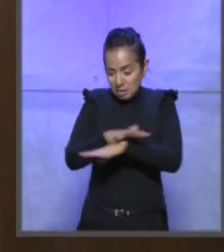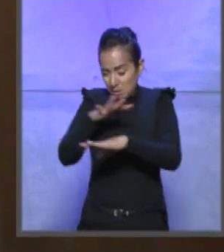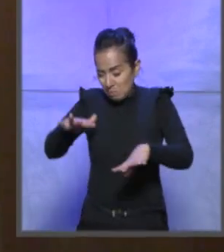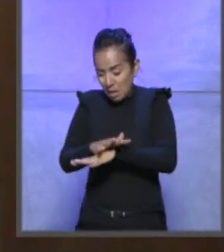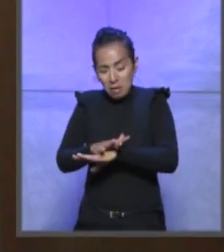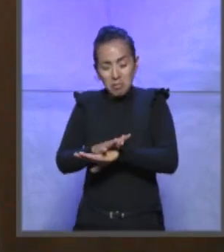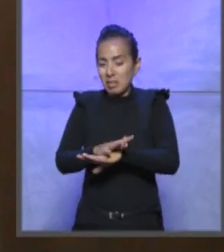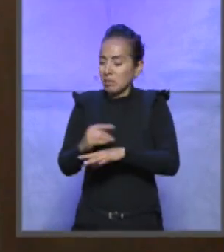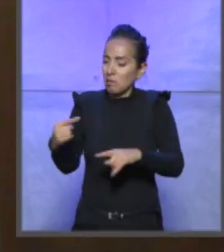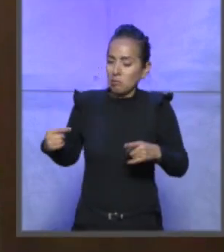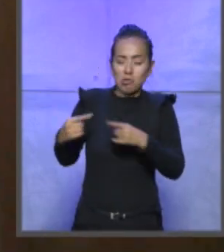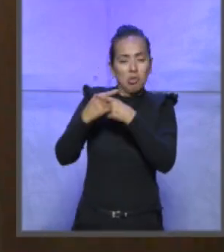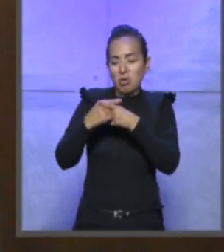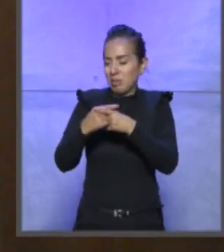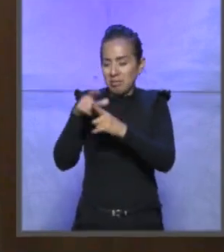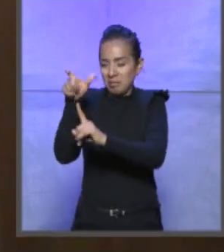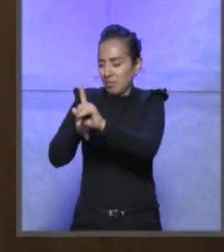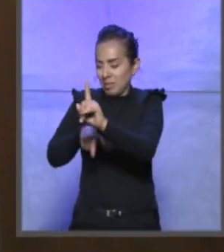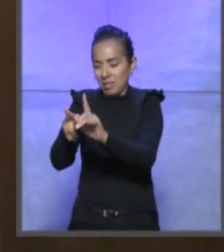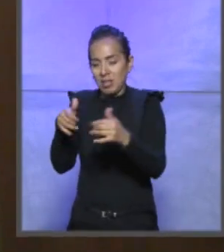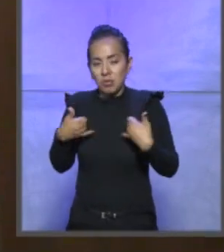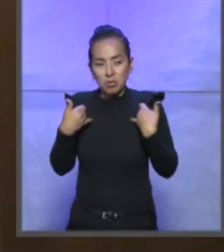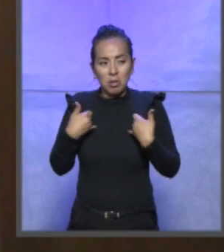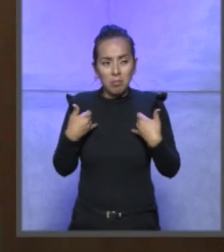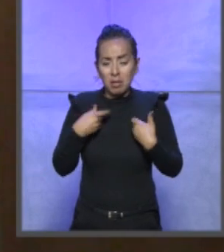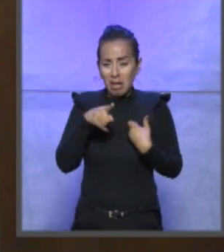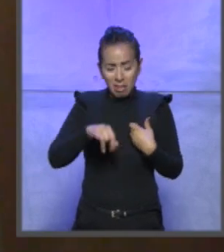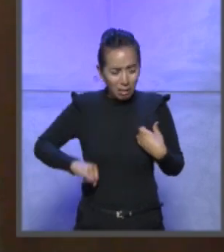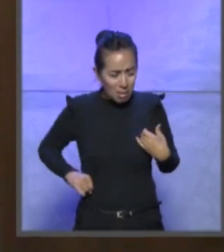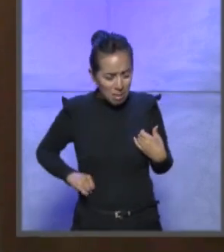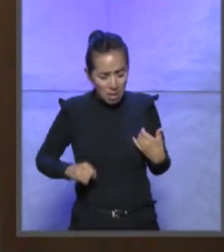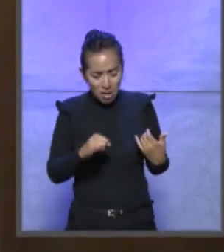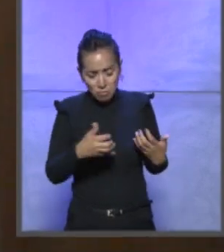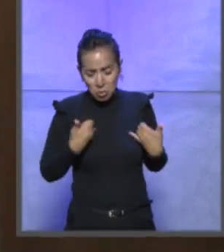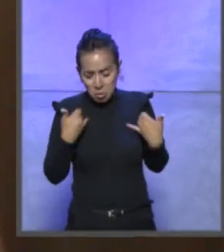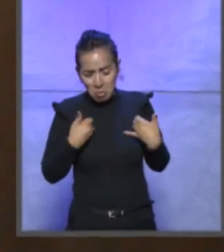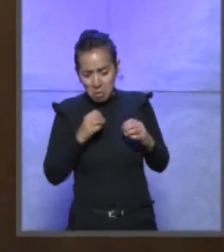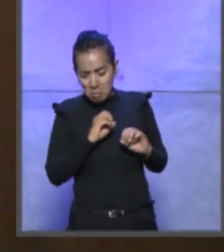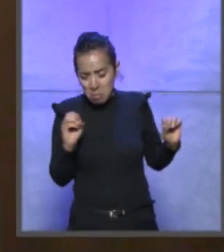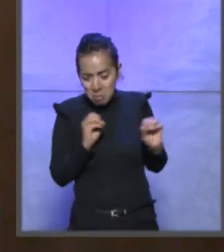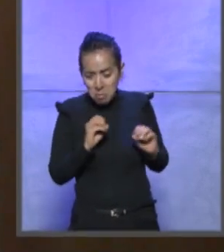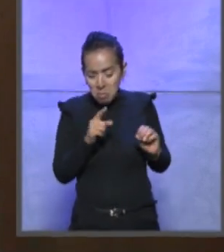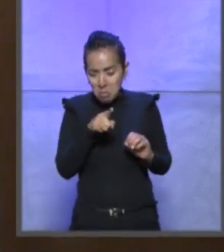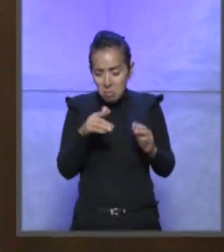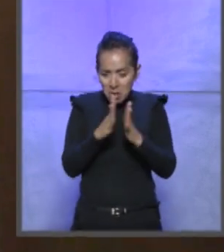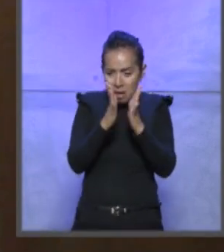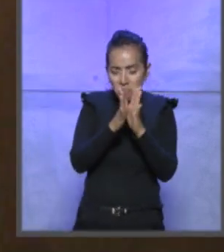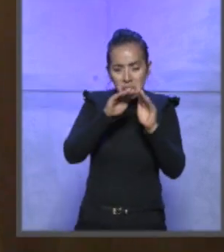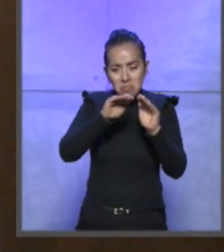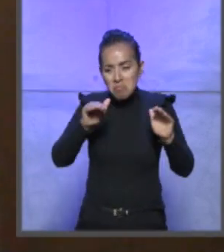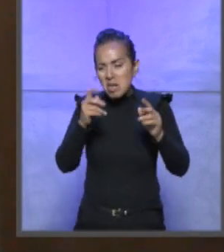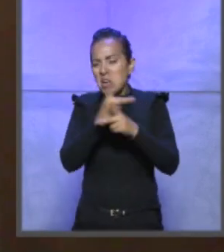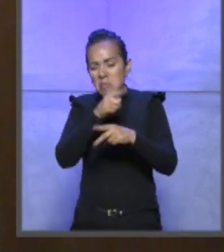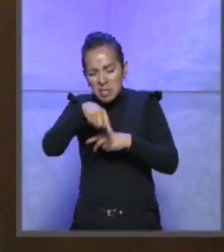contradicción hasta biológica. Entonces, no se diga que los jóvenes no tenemos interés en la política, no tenemos interés en la democracia